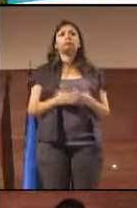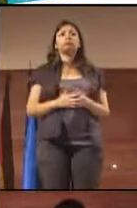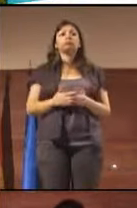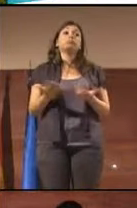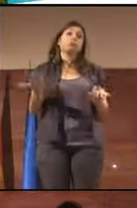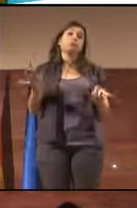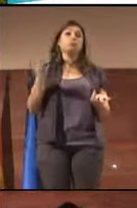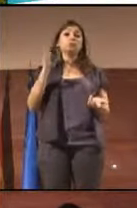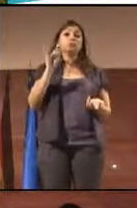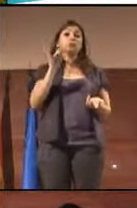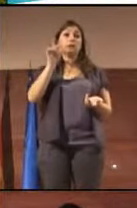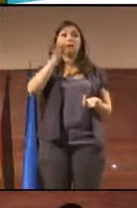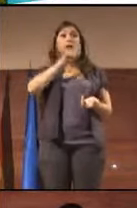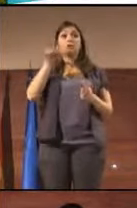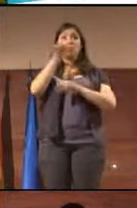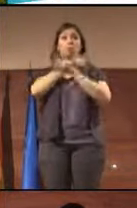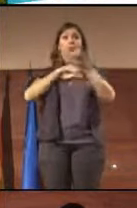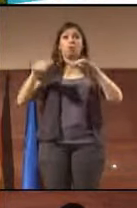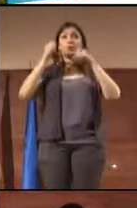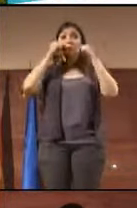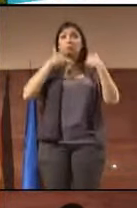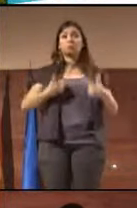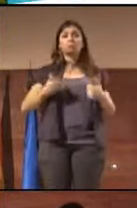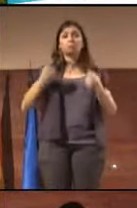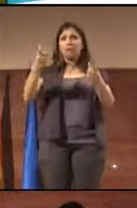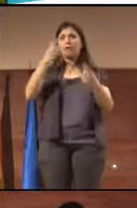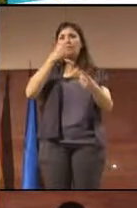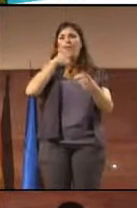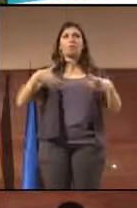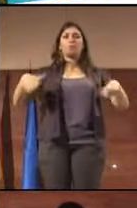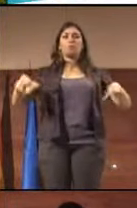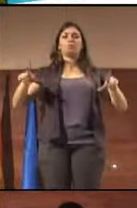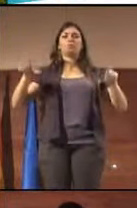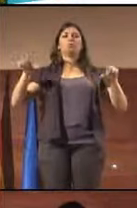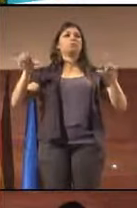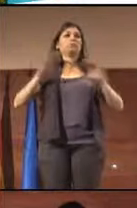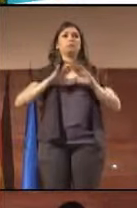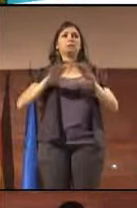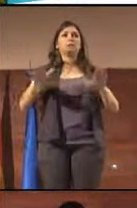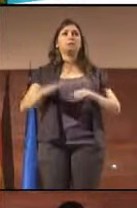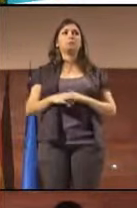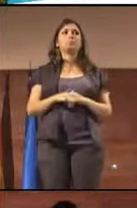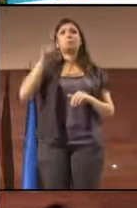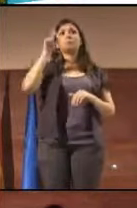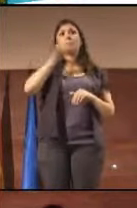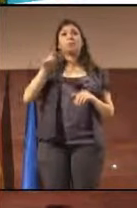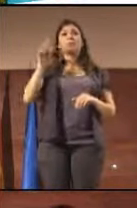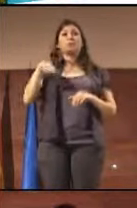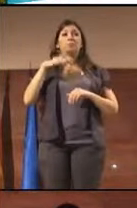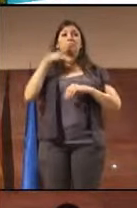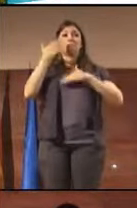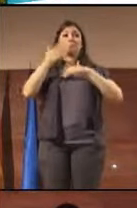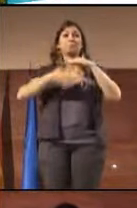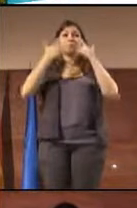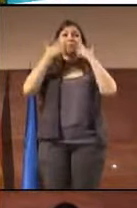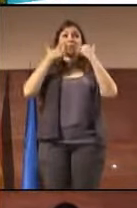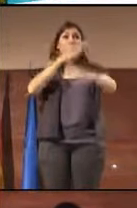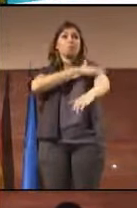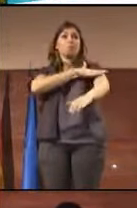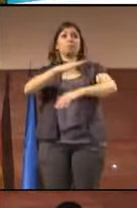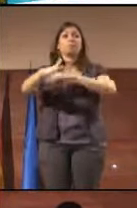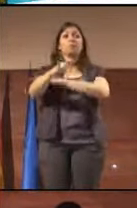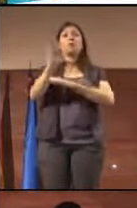bueno, pues sí, o sea, gente con movilidad reducida, facilitar el acceso, sobre todo. Personas con limitaciones en miembros superiores